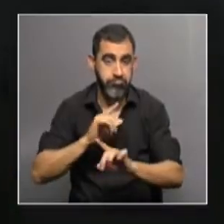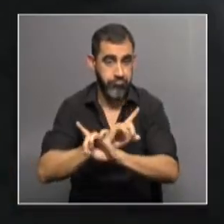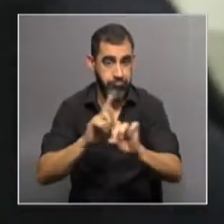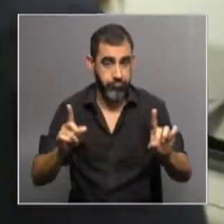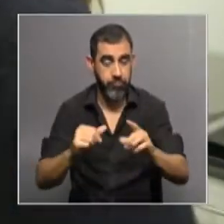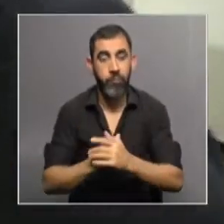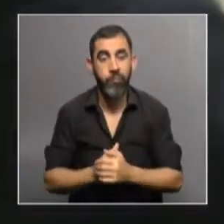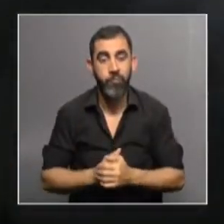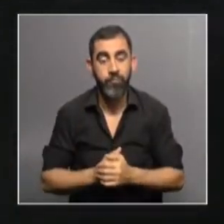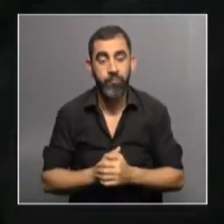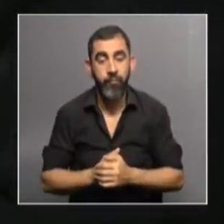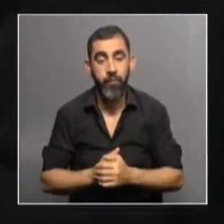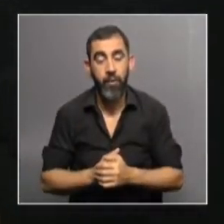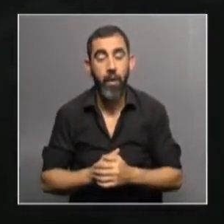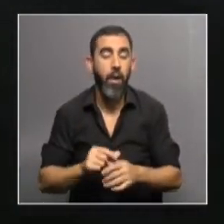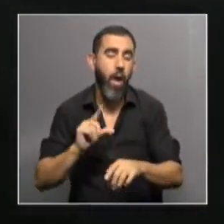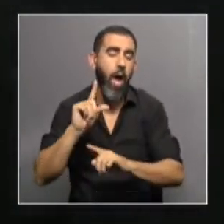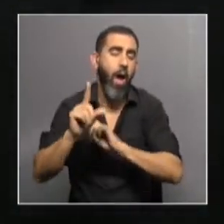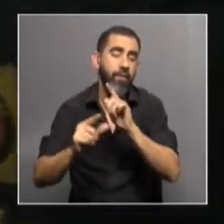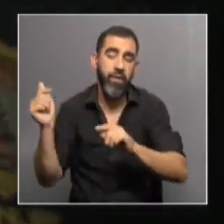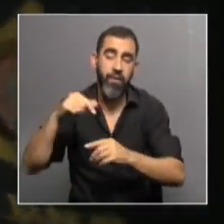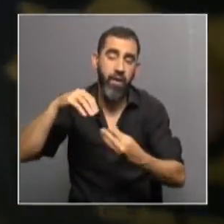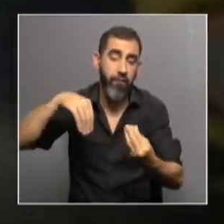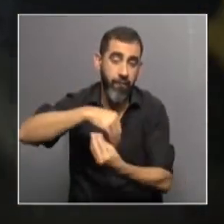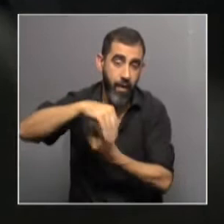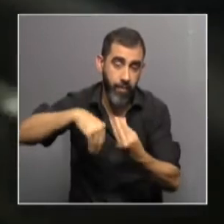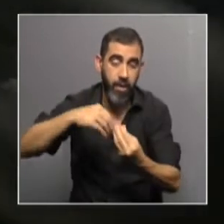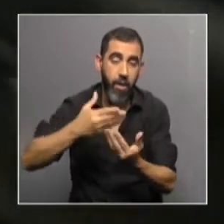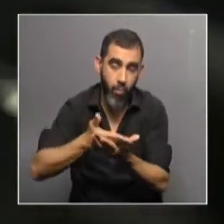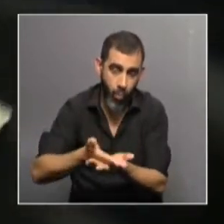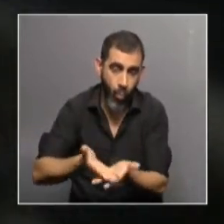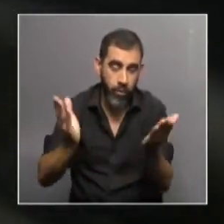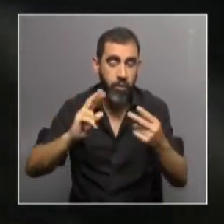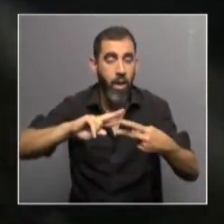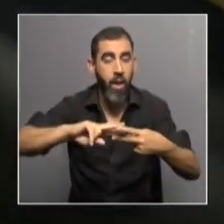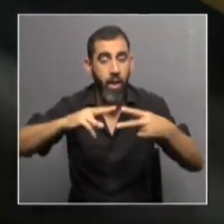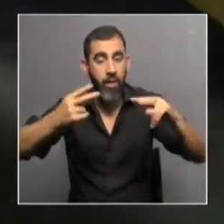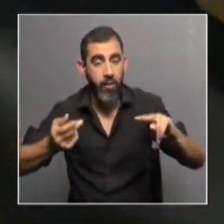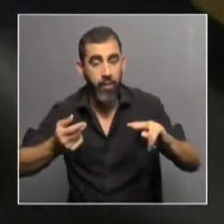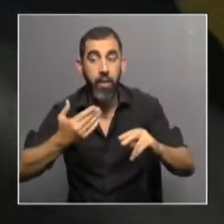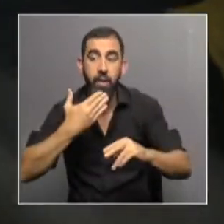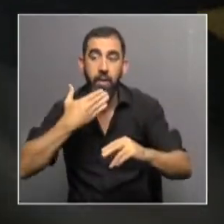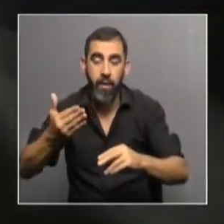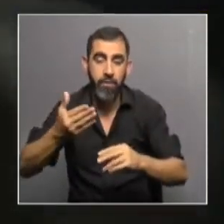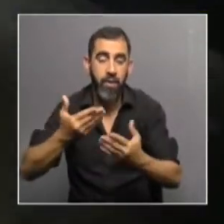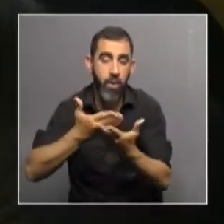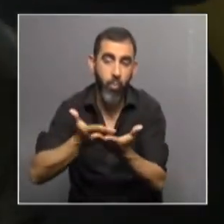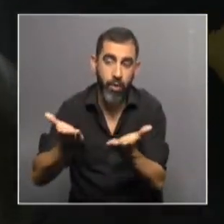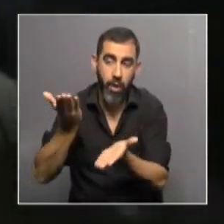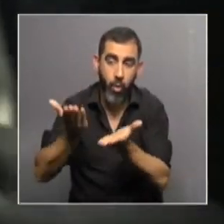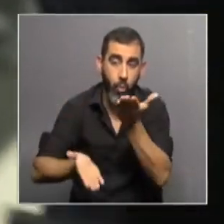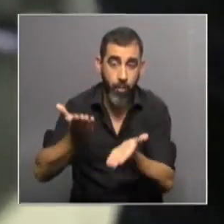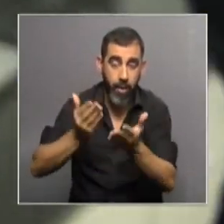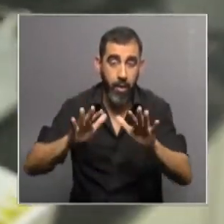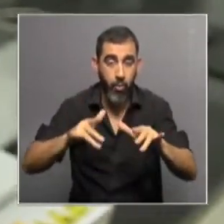y periódicamente vienen estos familiares y dan su muestra ADN y gracias a ello gracias a la confrontación que hace